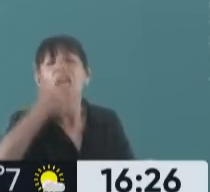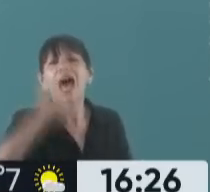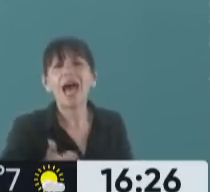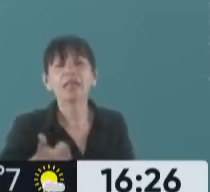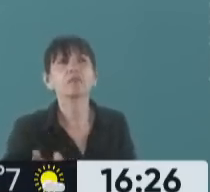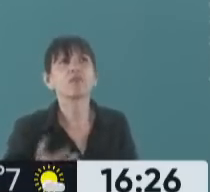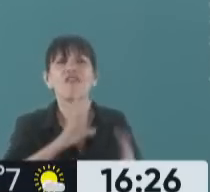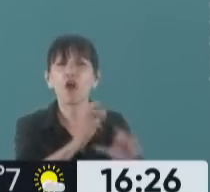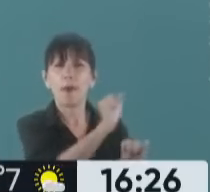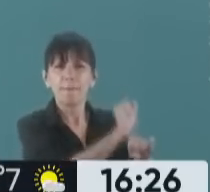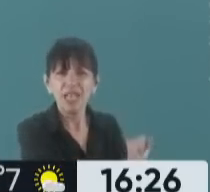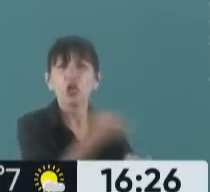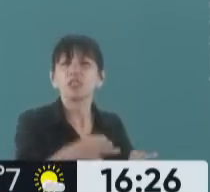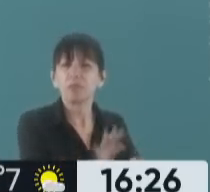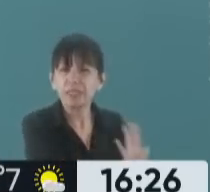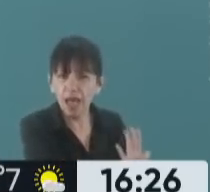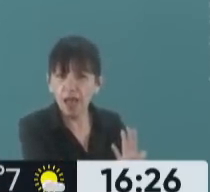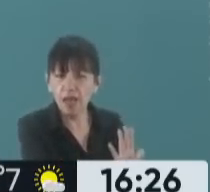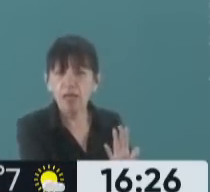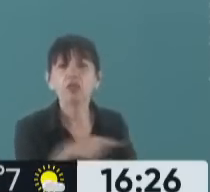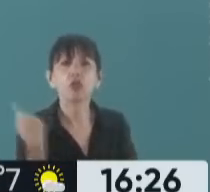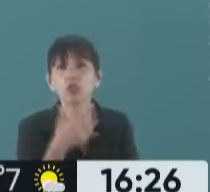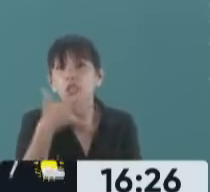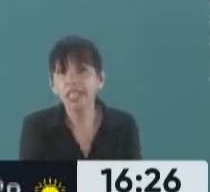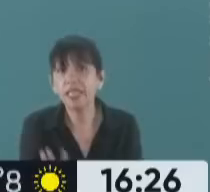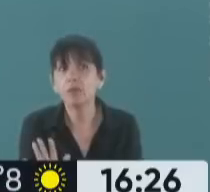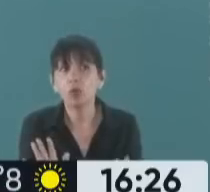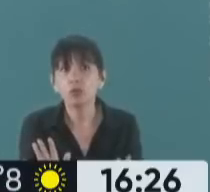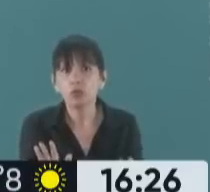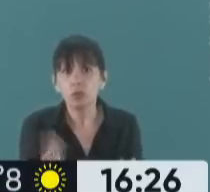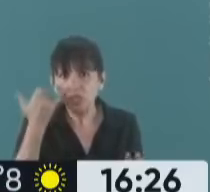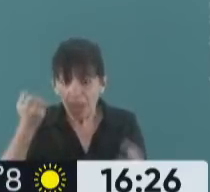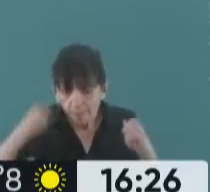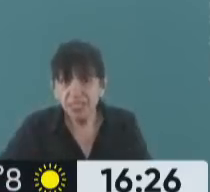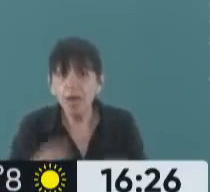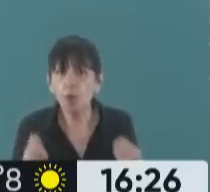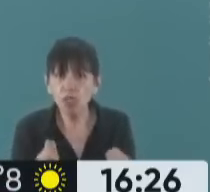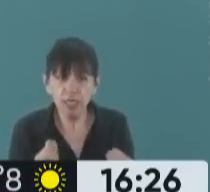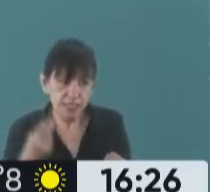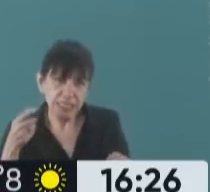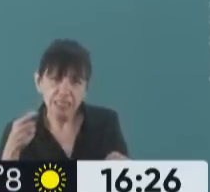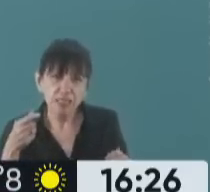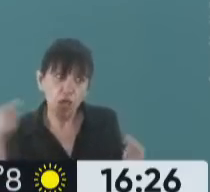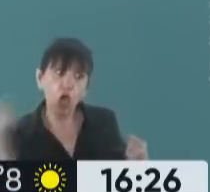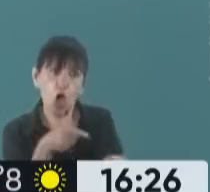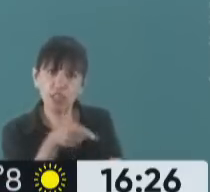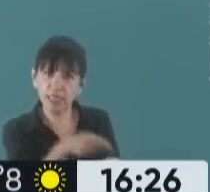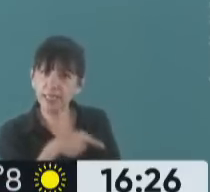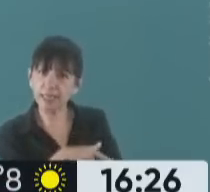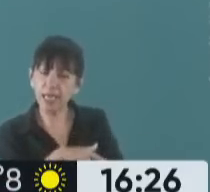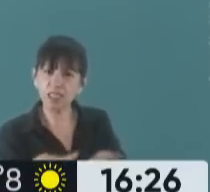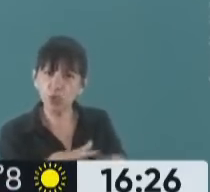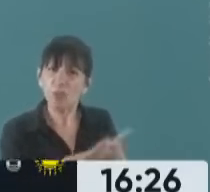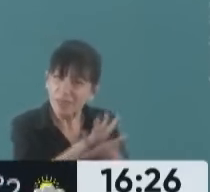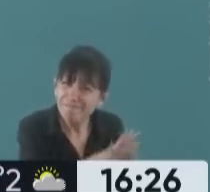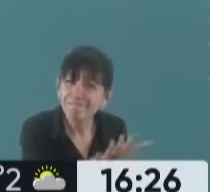de detención y entendemos que se está atacando el problema desde todos lados donde hay que atacarlo y que también